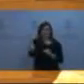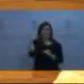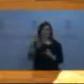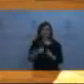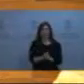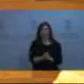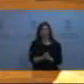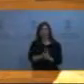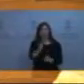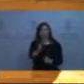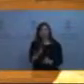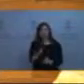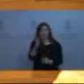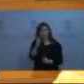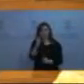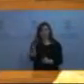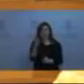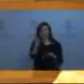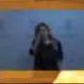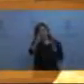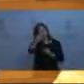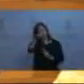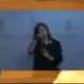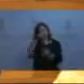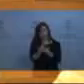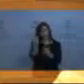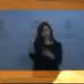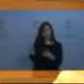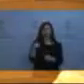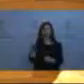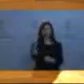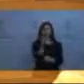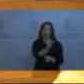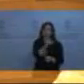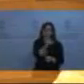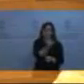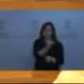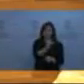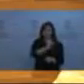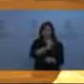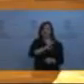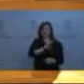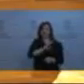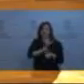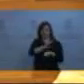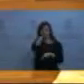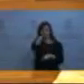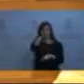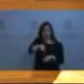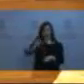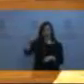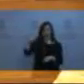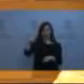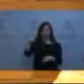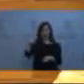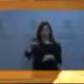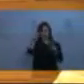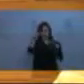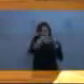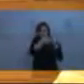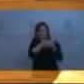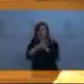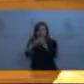tenemos además otra cuestión. Mire, yo el otro día hacía una pregunta al señor consejero de Presidencia sobre qué altos